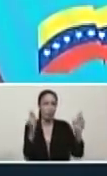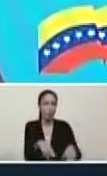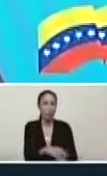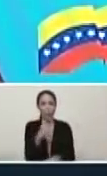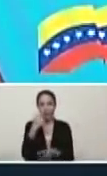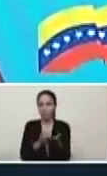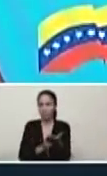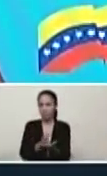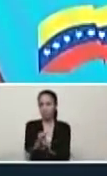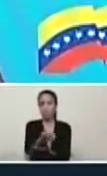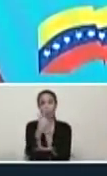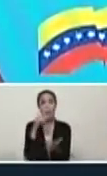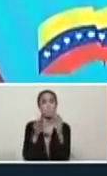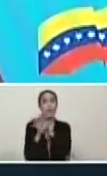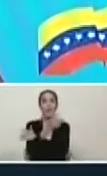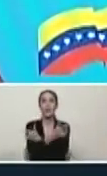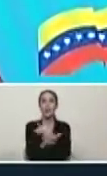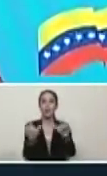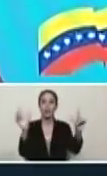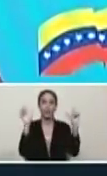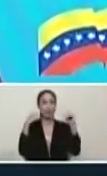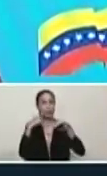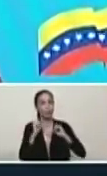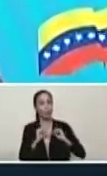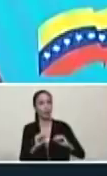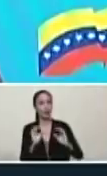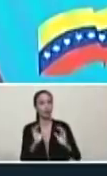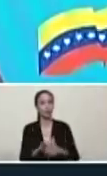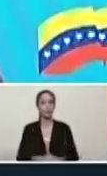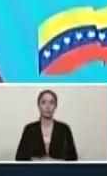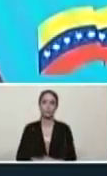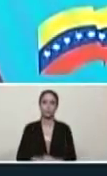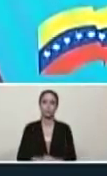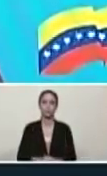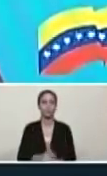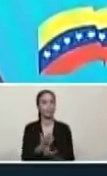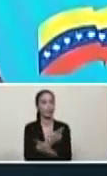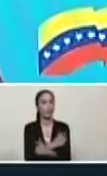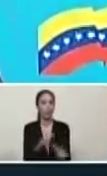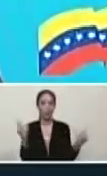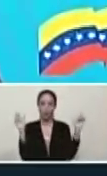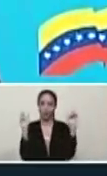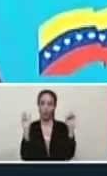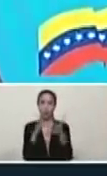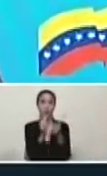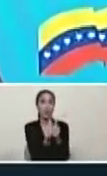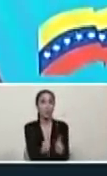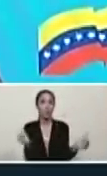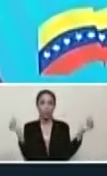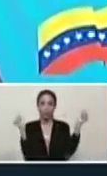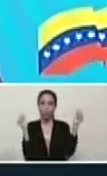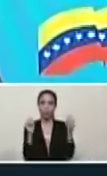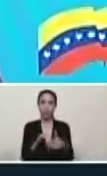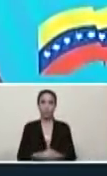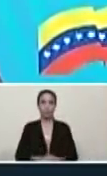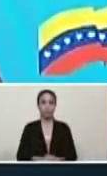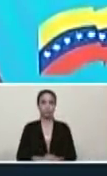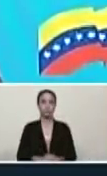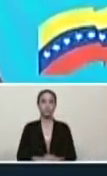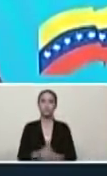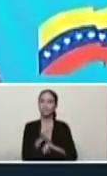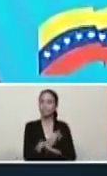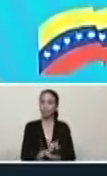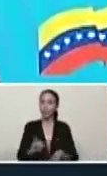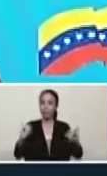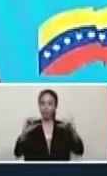seguirá siendo un país irrevocablemente libre, irrevocablemente independiente e